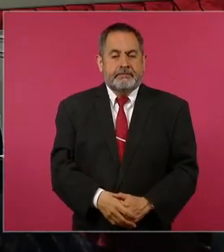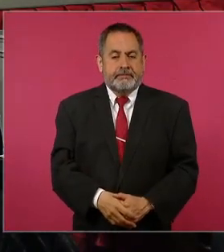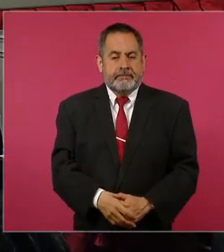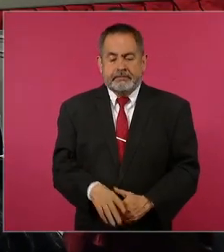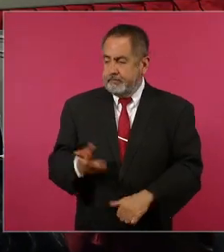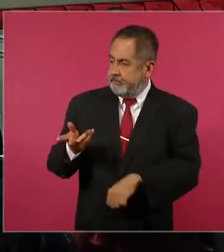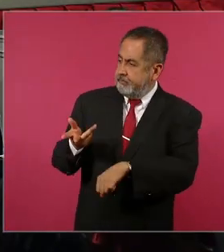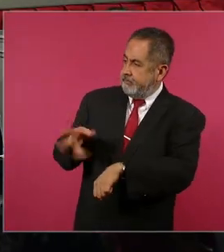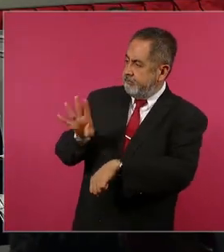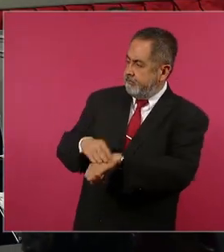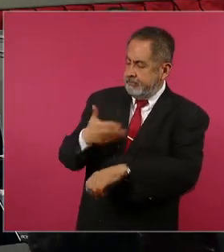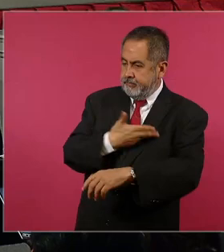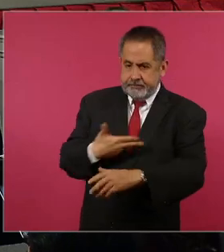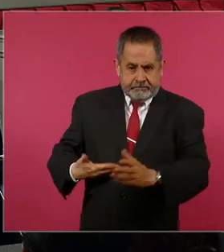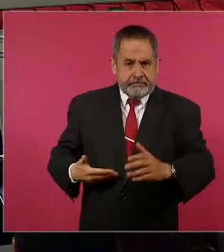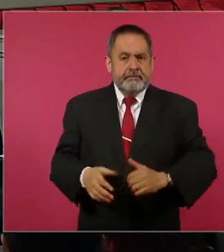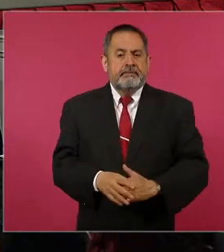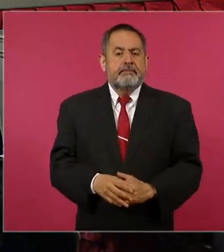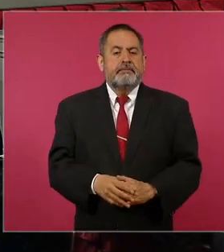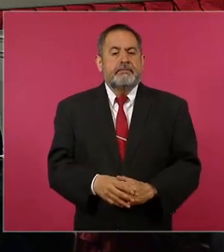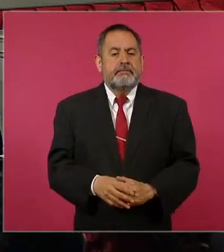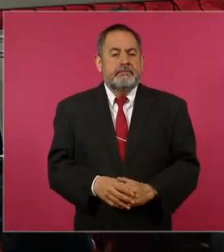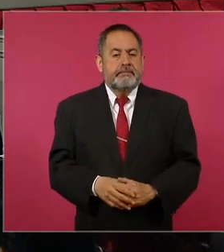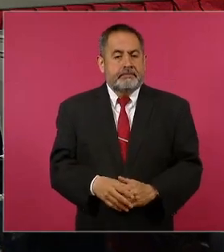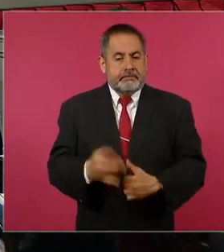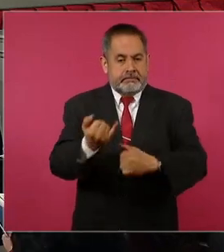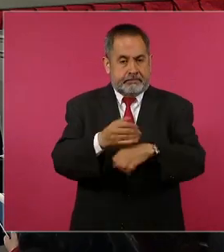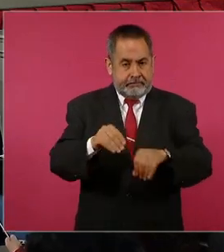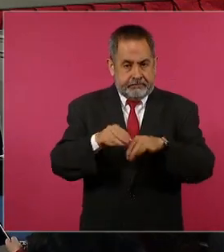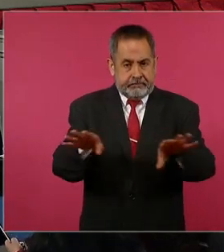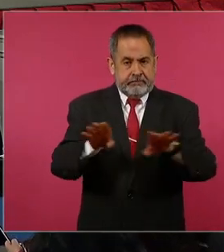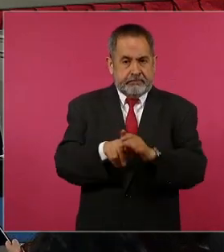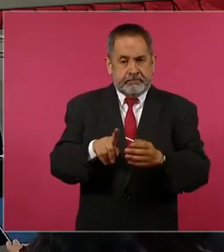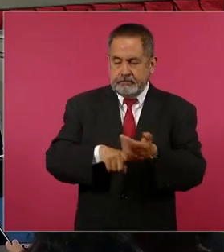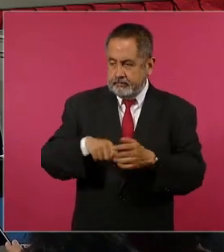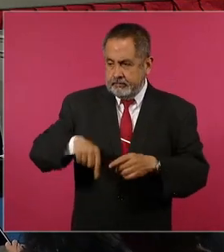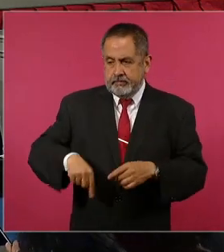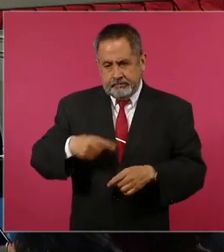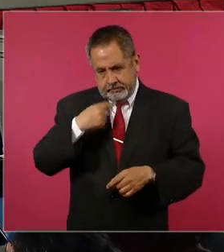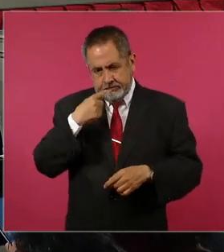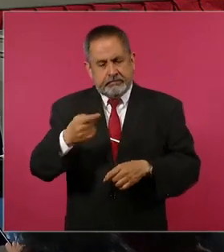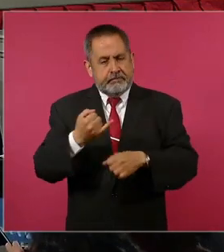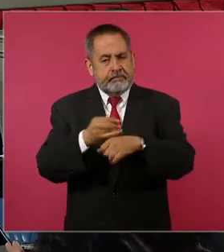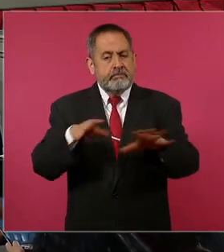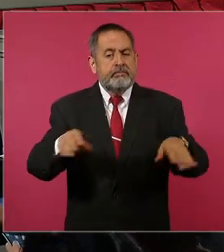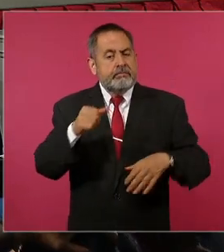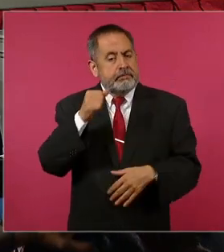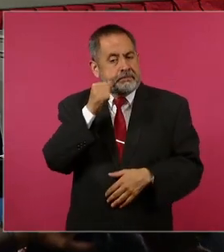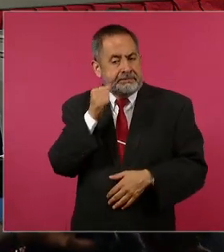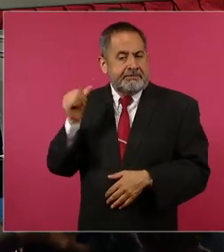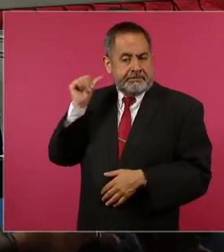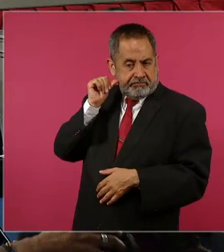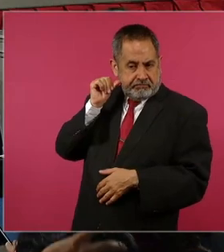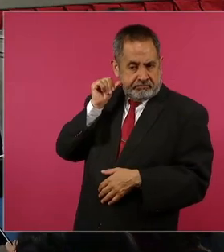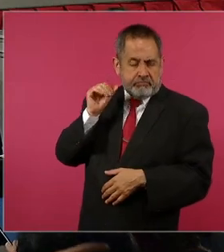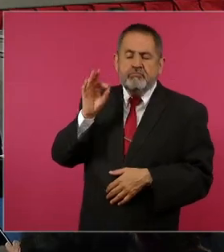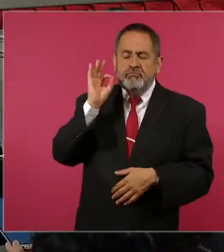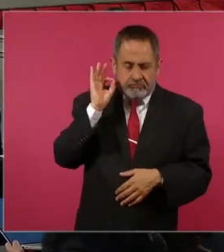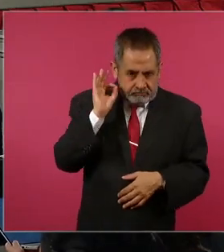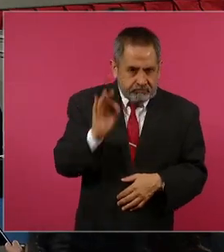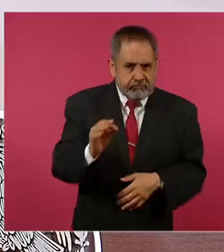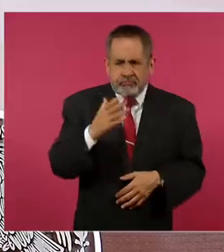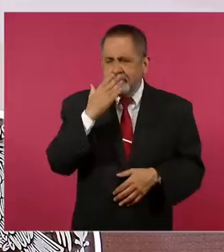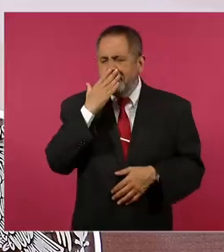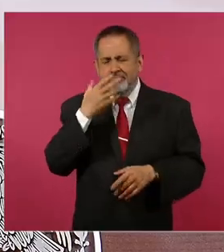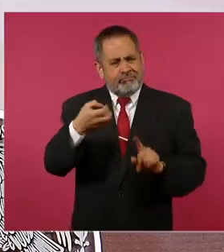Con su permiso, presidente, informar, como aquí ya se dijo, que el día de ayer se llevó a cabo